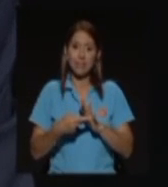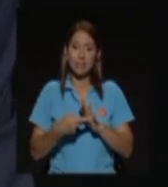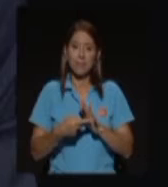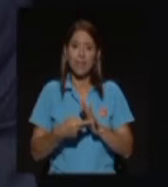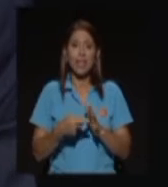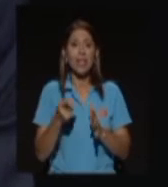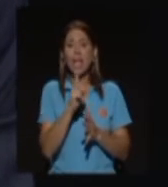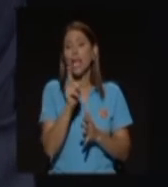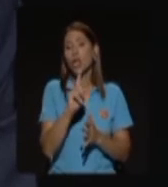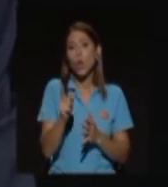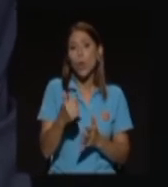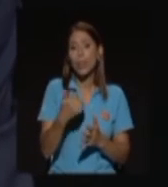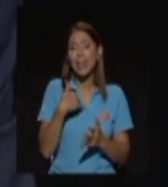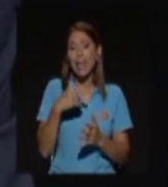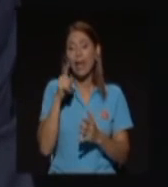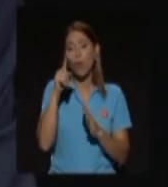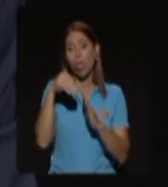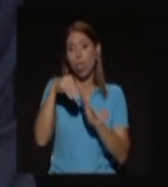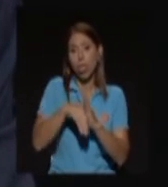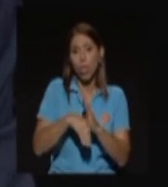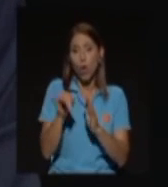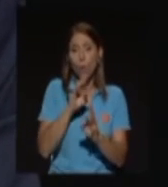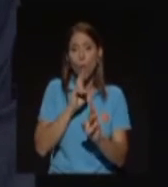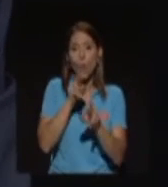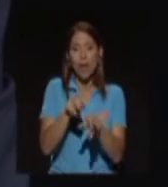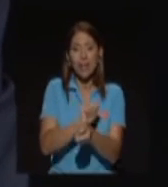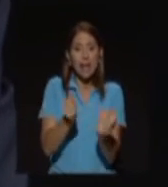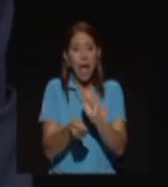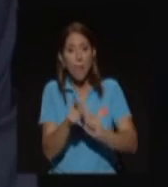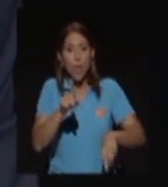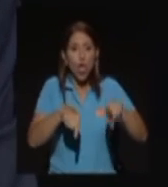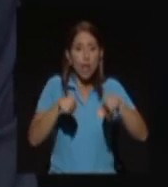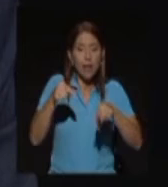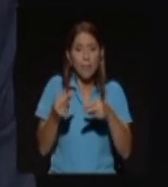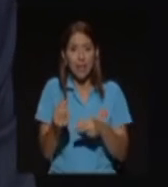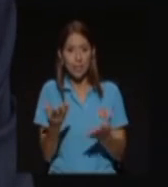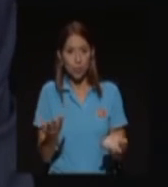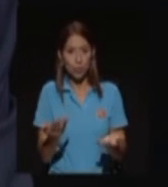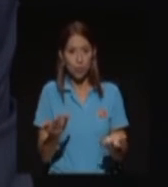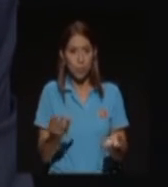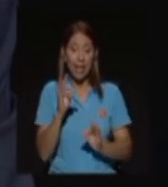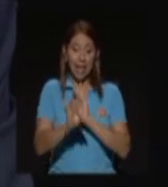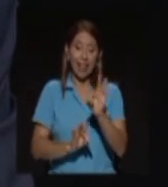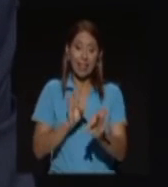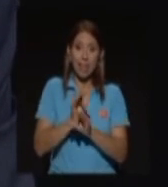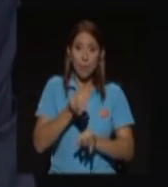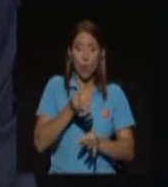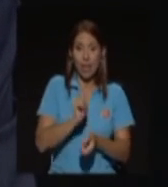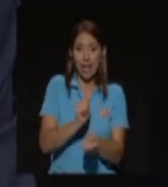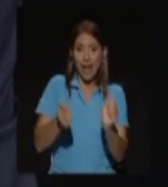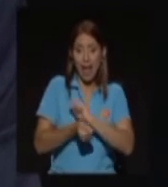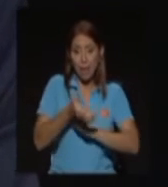un menoscabo producto del cambio de precios relativos. El tipo de cambio uno esperaría, si se